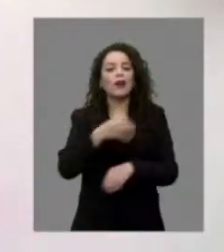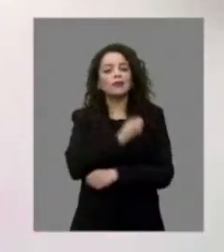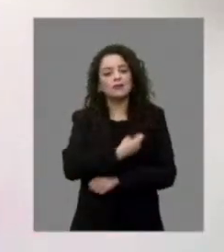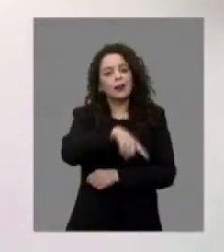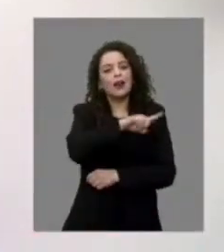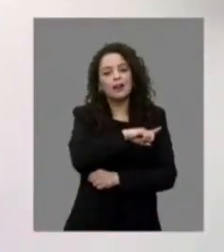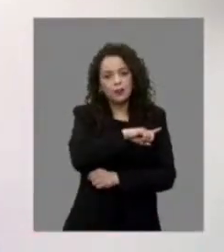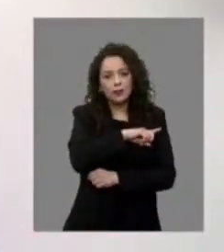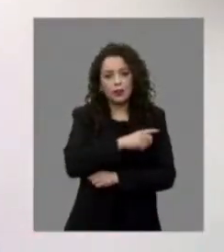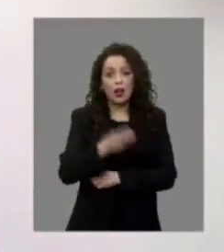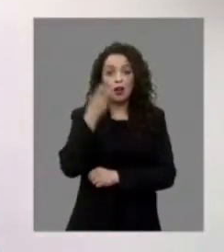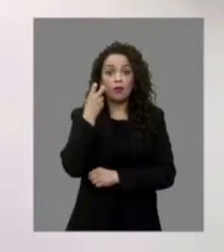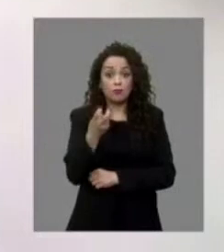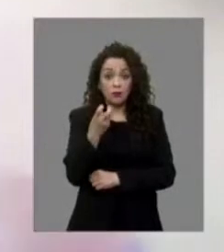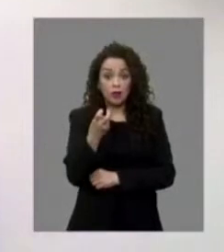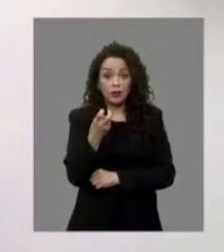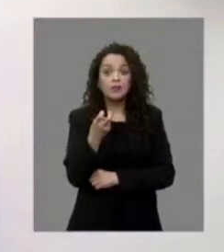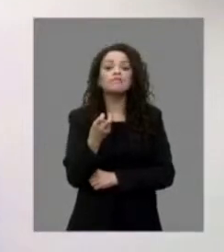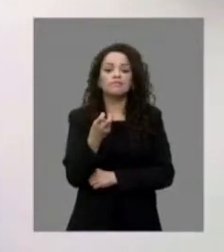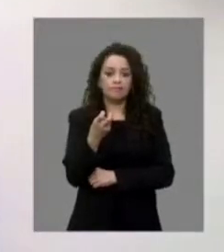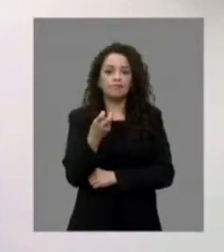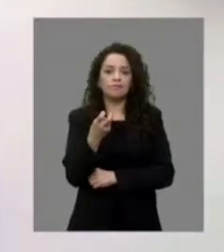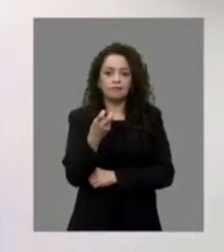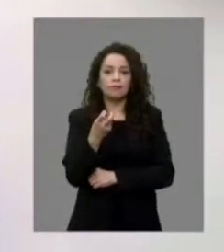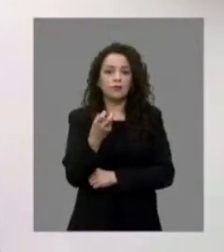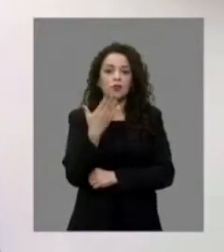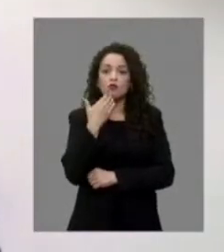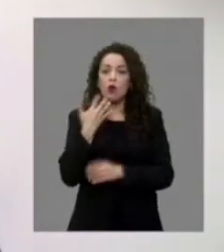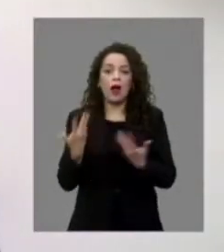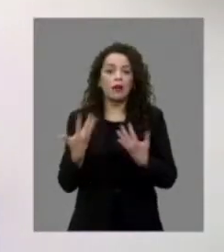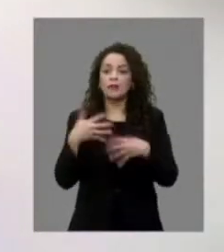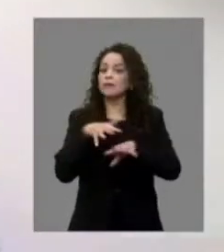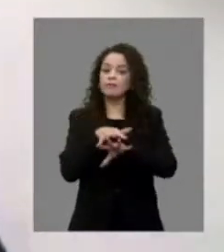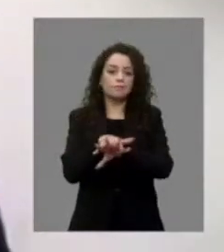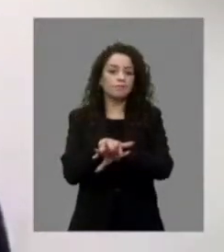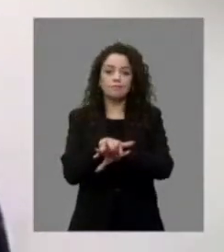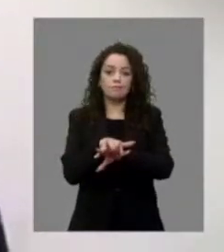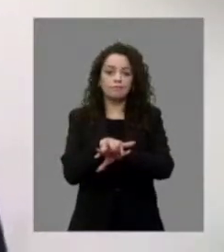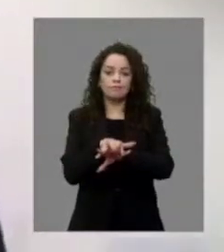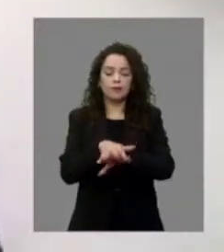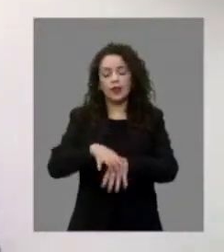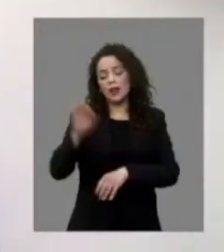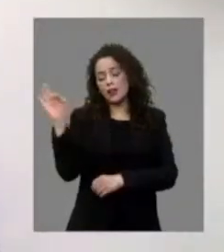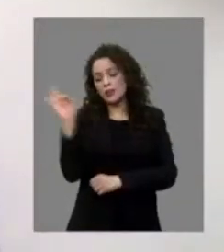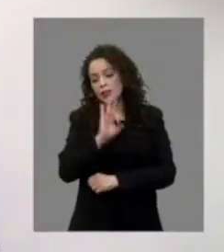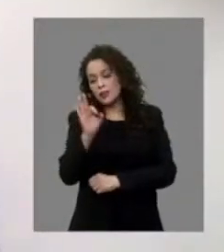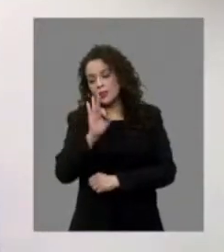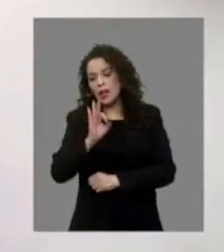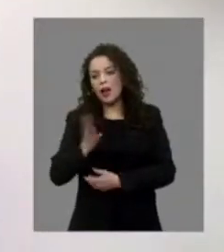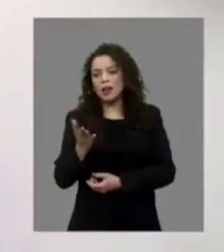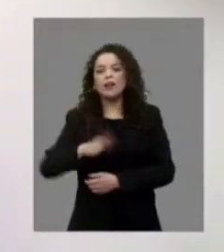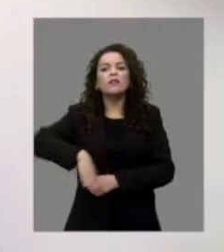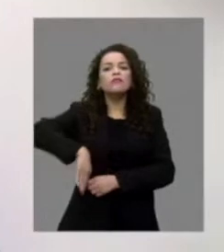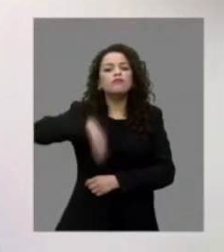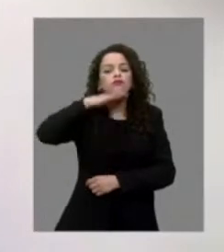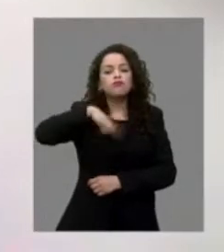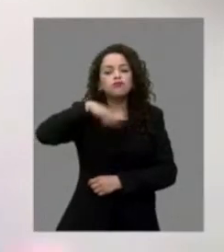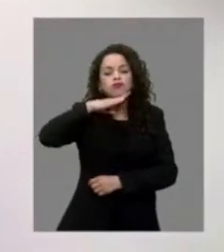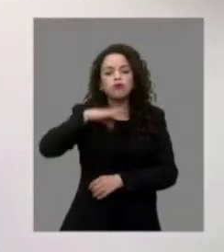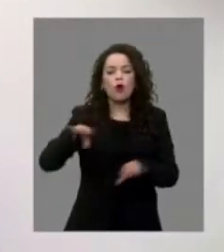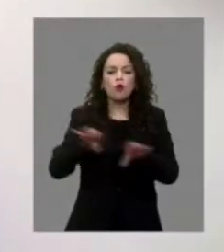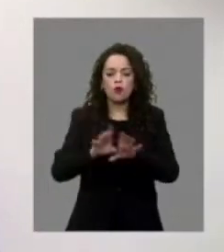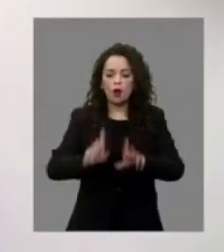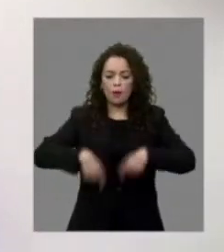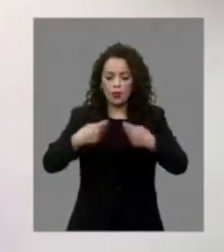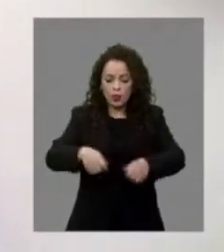a exclusiones injustificadas en el ámbito o descuidos en el ámbito del tratamiento de